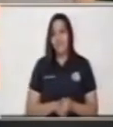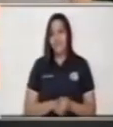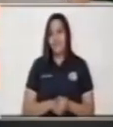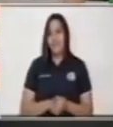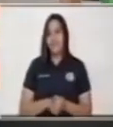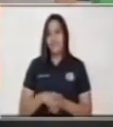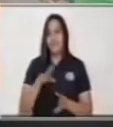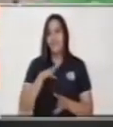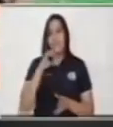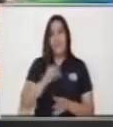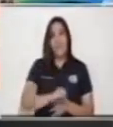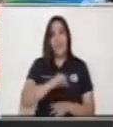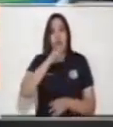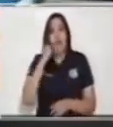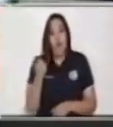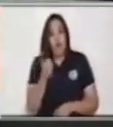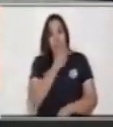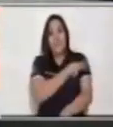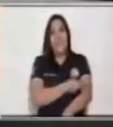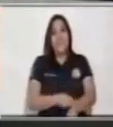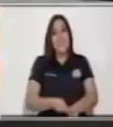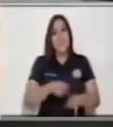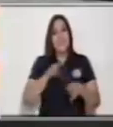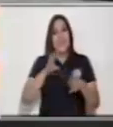Tengo otra historia matemática por acá.